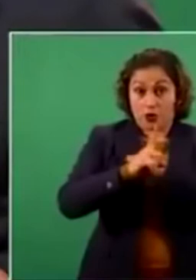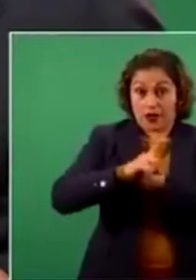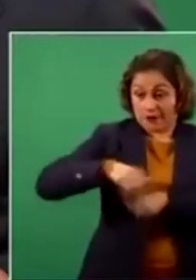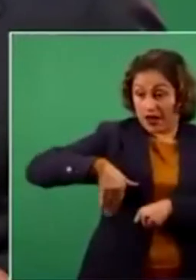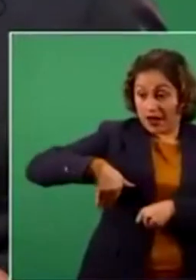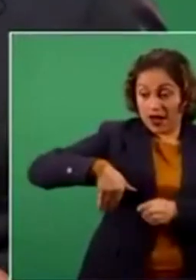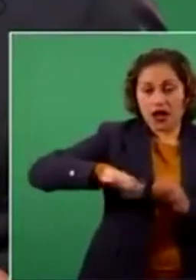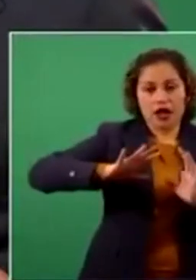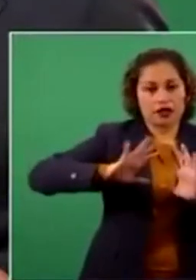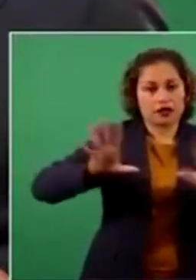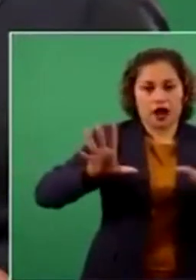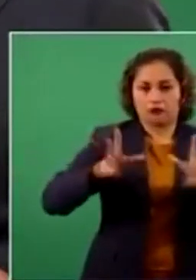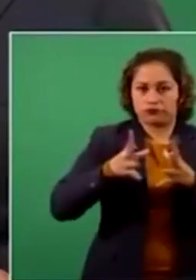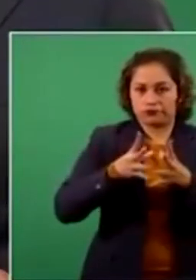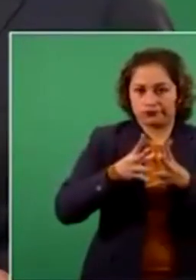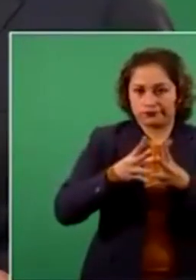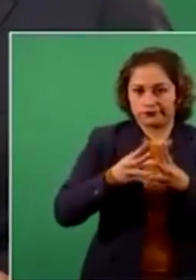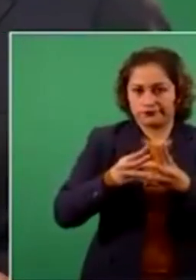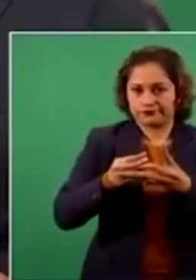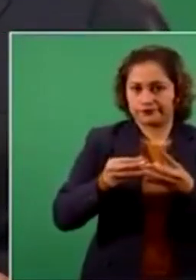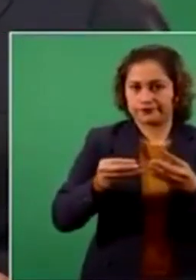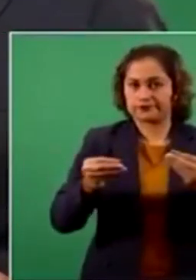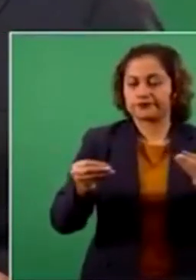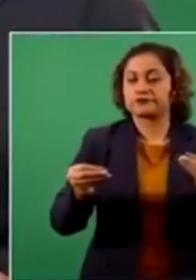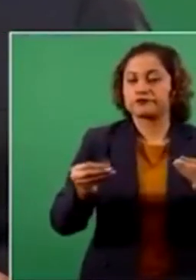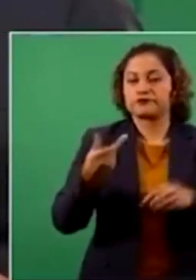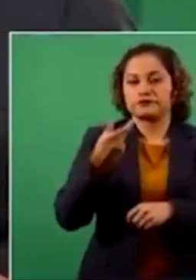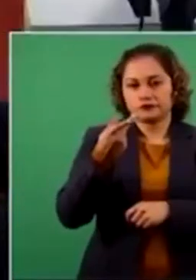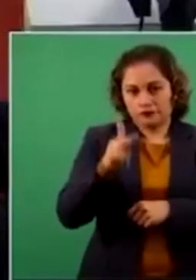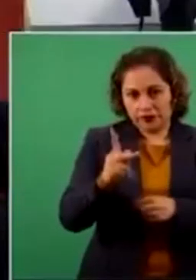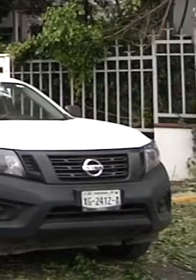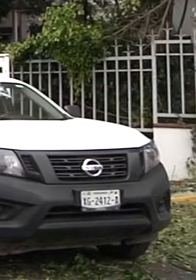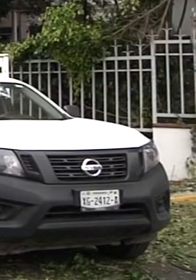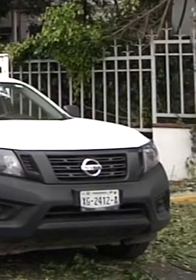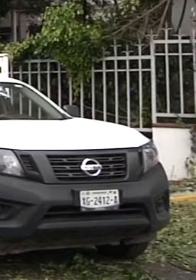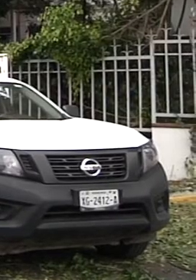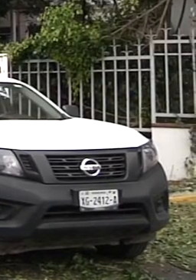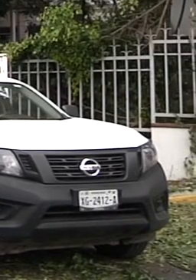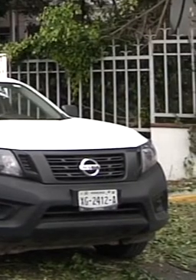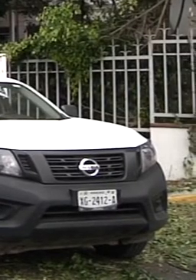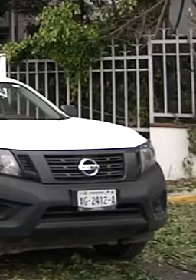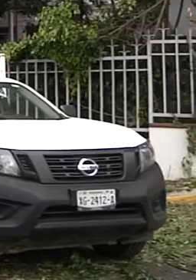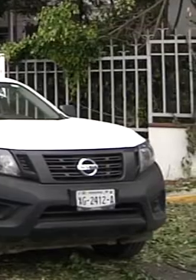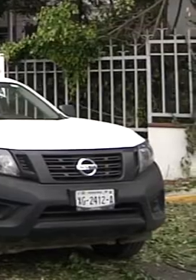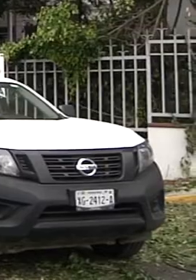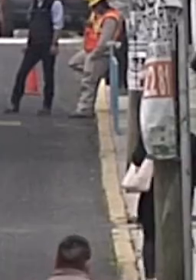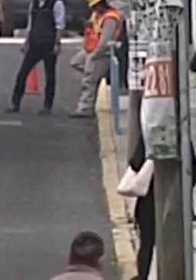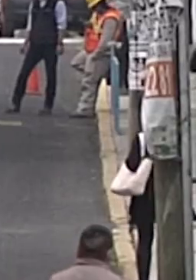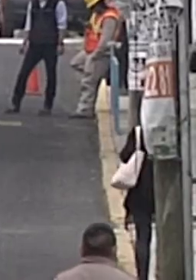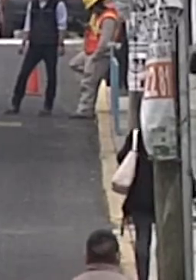prácticamente el problema, pero vamos todos a ayudar. Con imágenes de Eddie García,